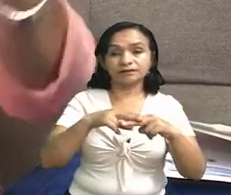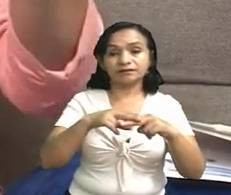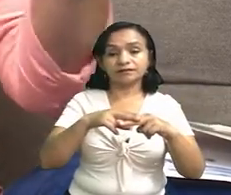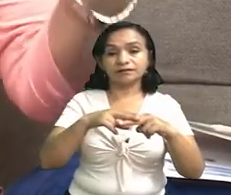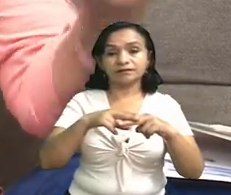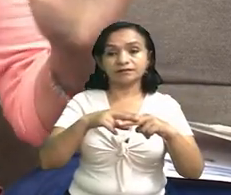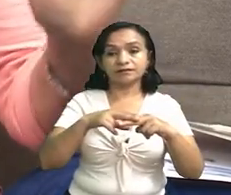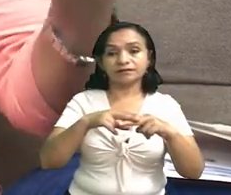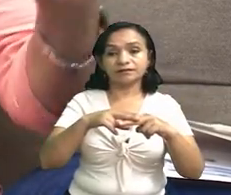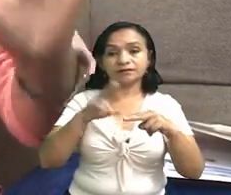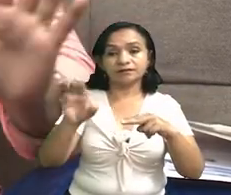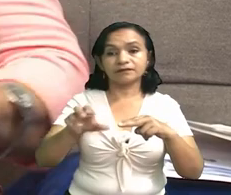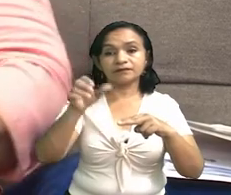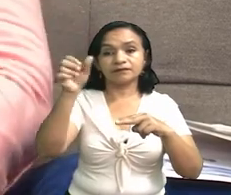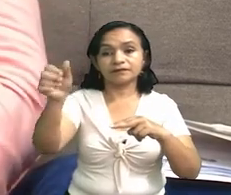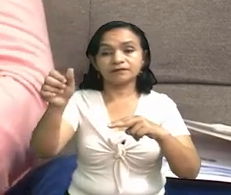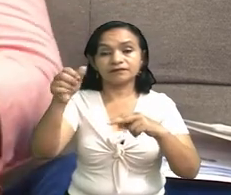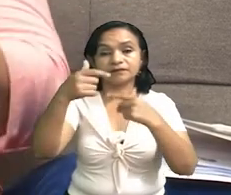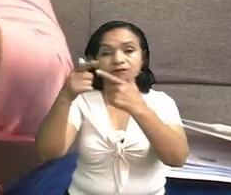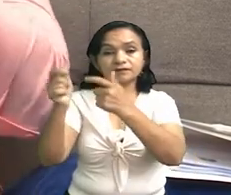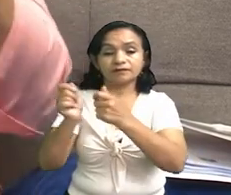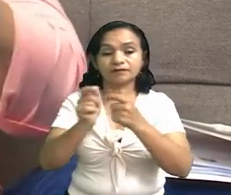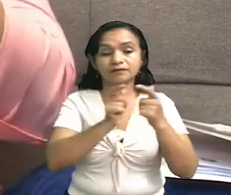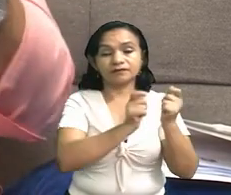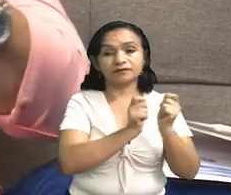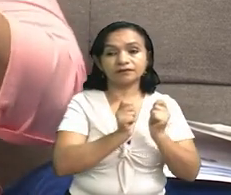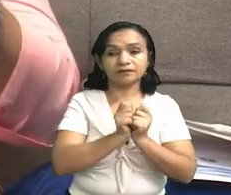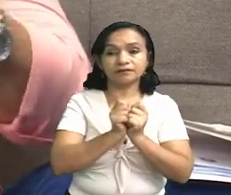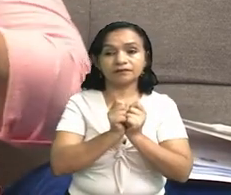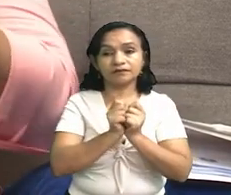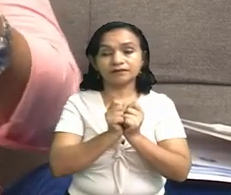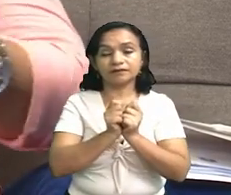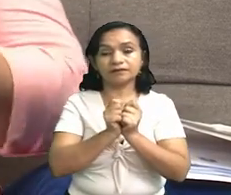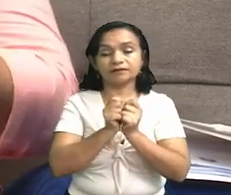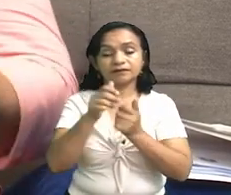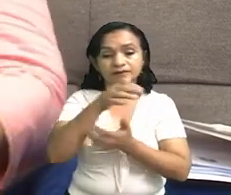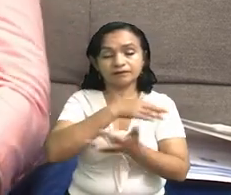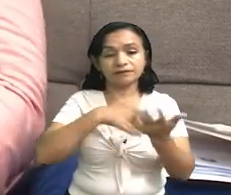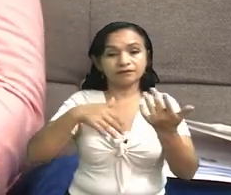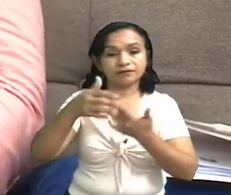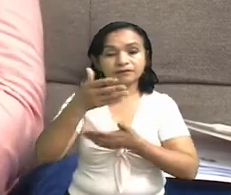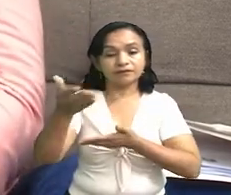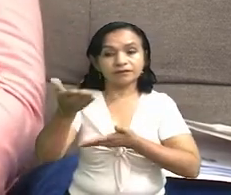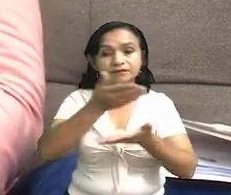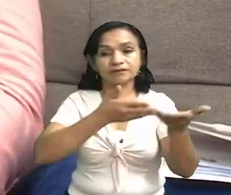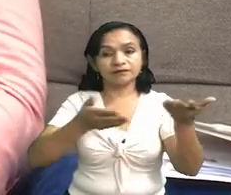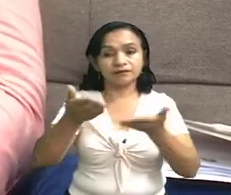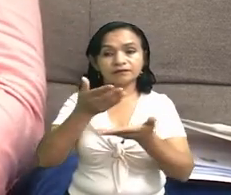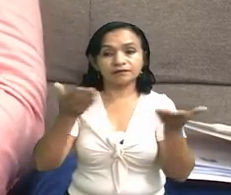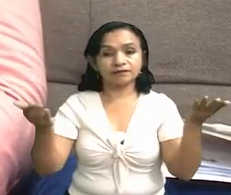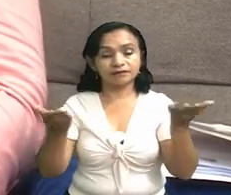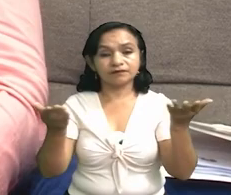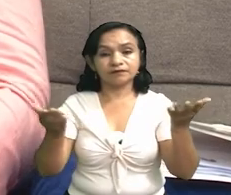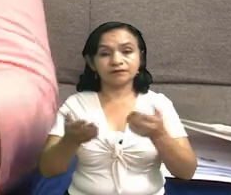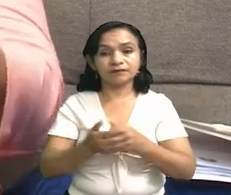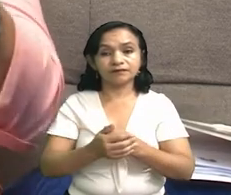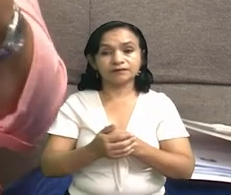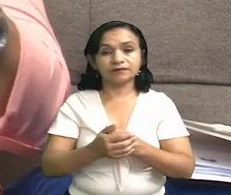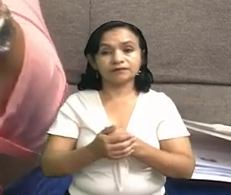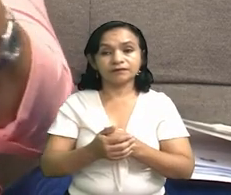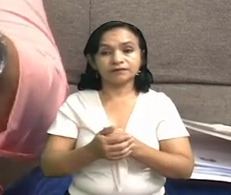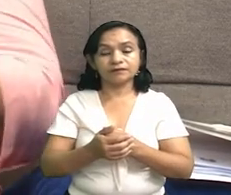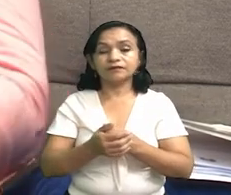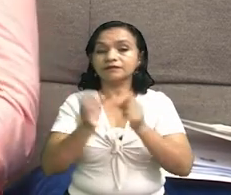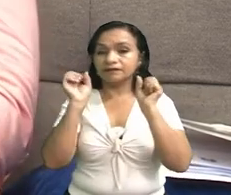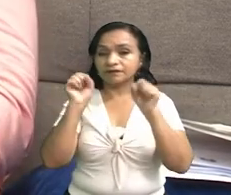vez está conectado con cuatro grupos, pero en una relación muy interactiva, porque hay pues